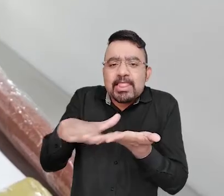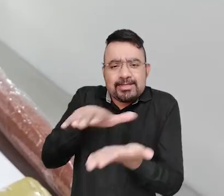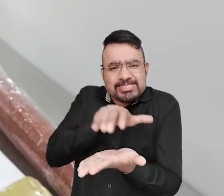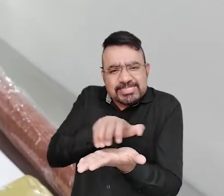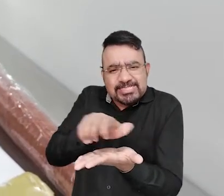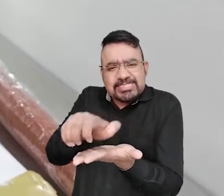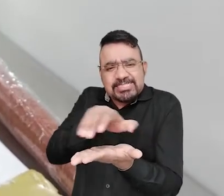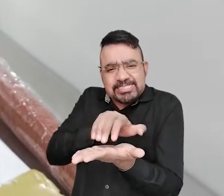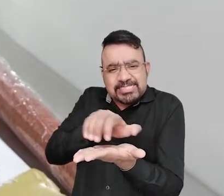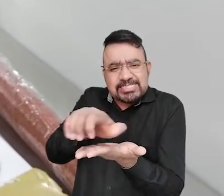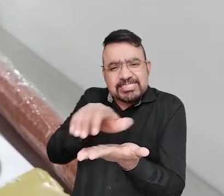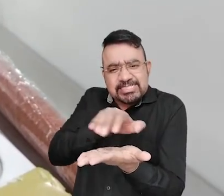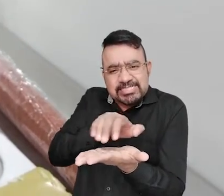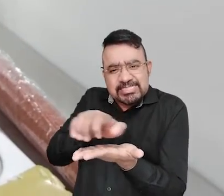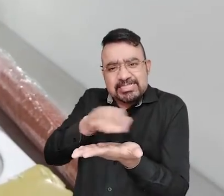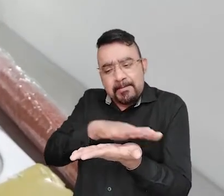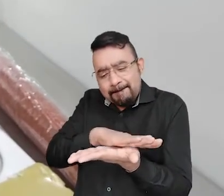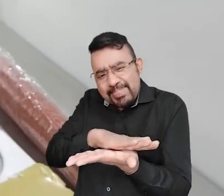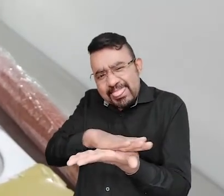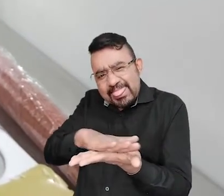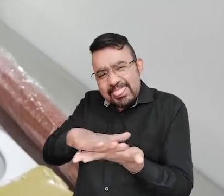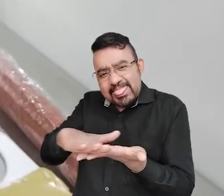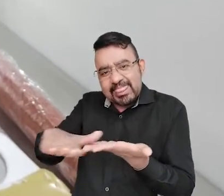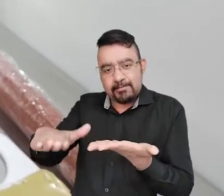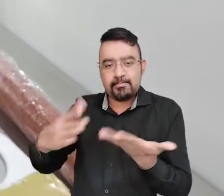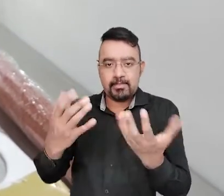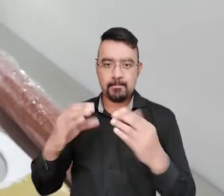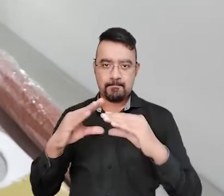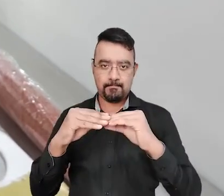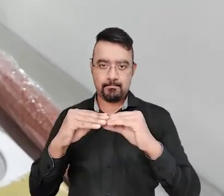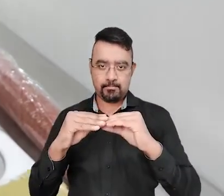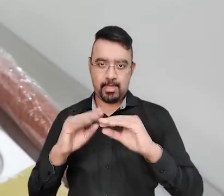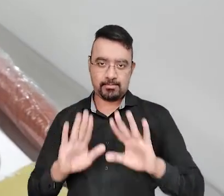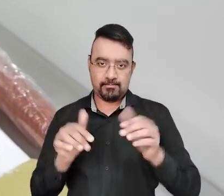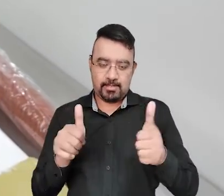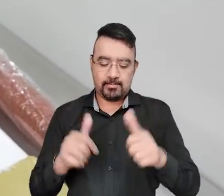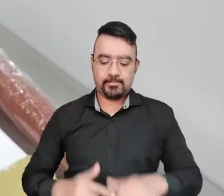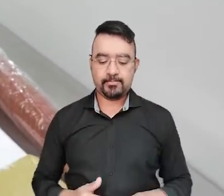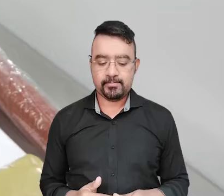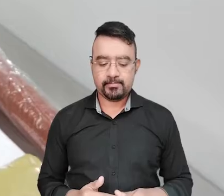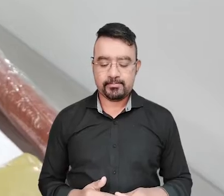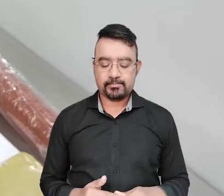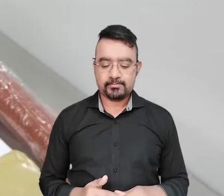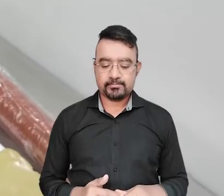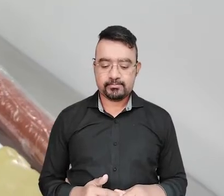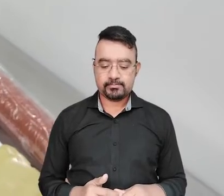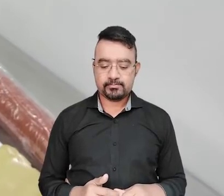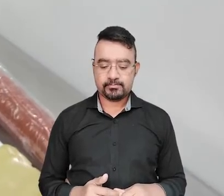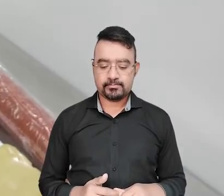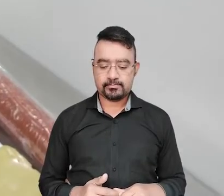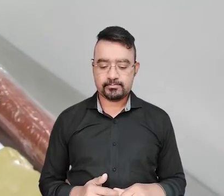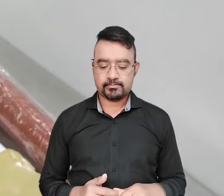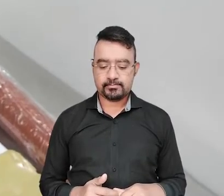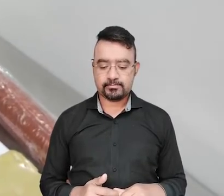aplastadito. Ese es el secreto para que el rollito pueda armar bien. A veces nos descuidamos de los